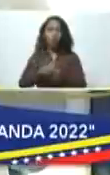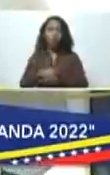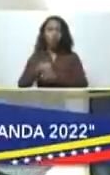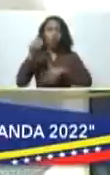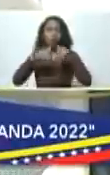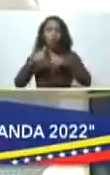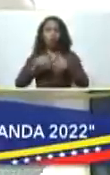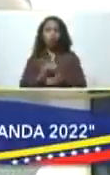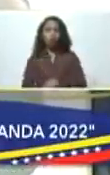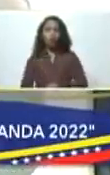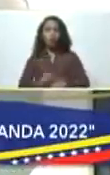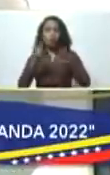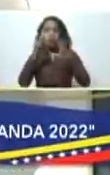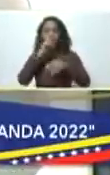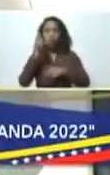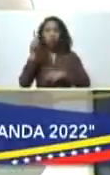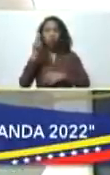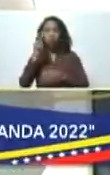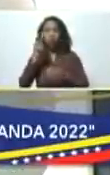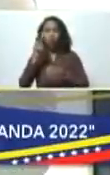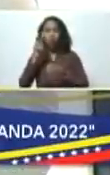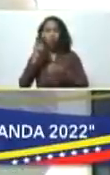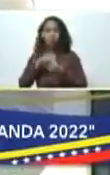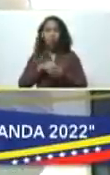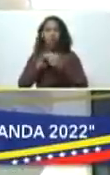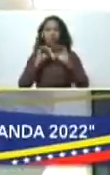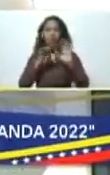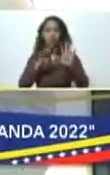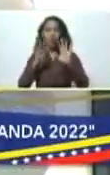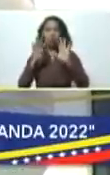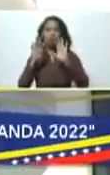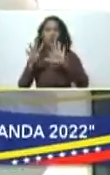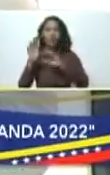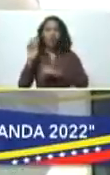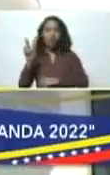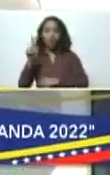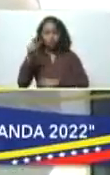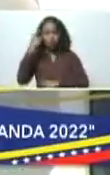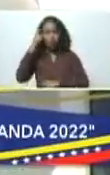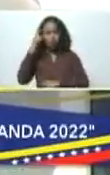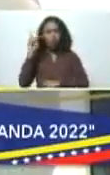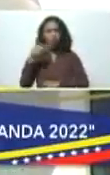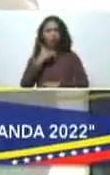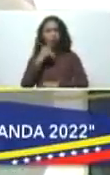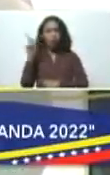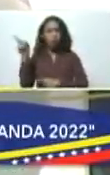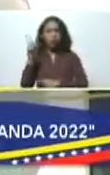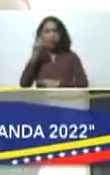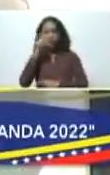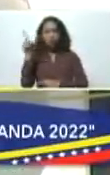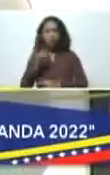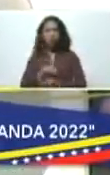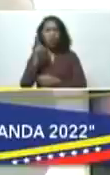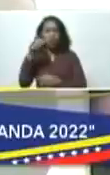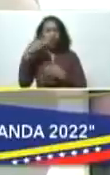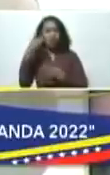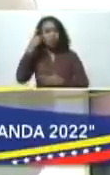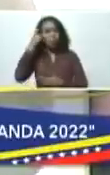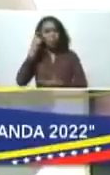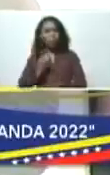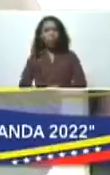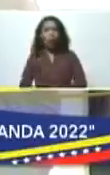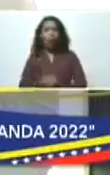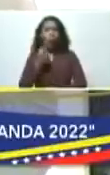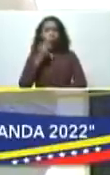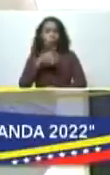votos. 7 años tenía en el año 92, el 4 de febrero. 7 años. ¿Tú te acuerdas? ¿Tú te acuerdas de algo de ese 92? ¿Qué te acuerdas?